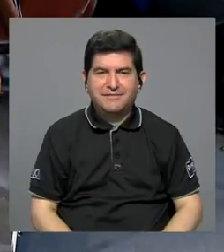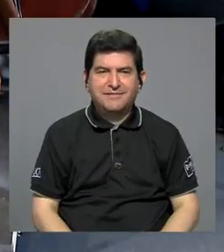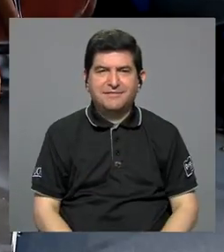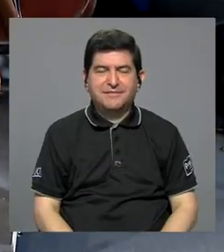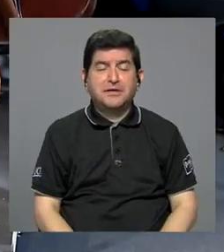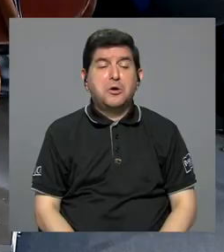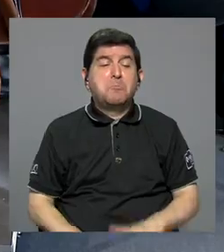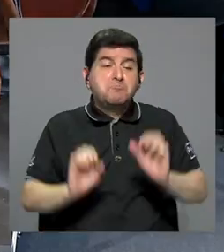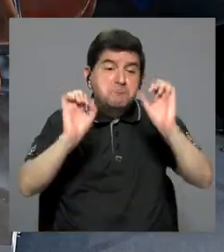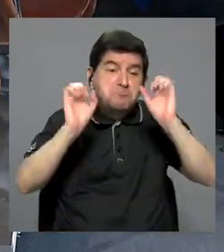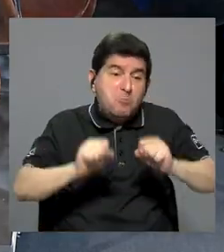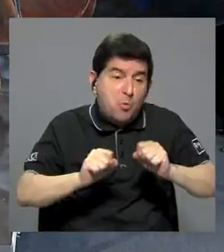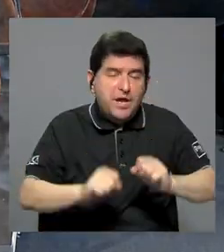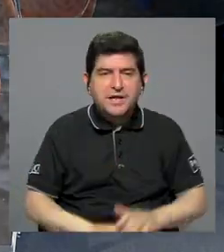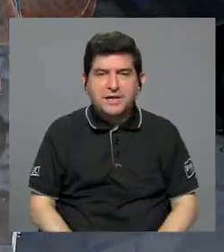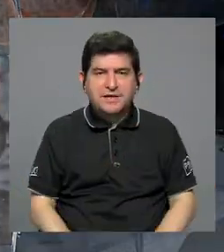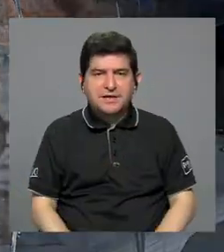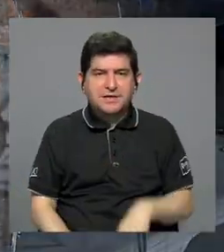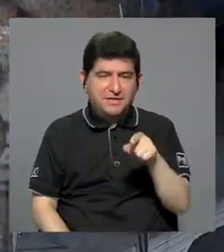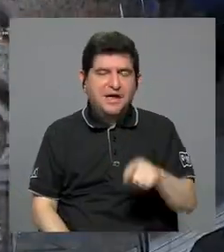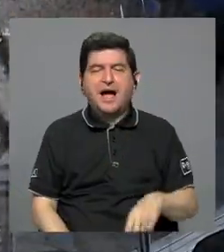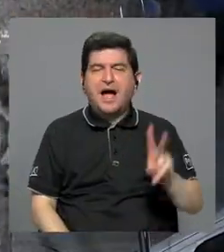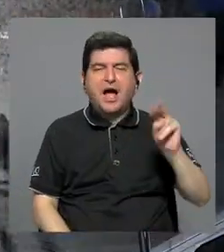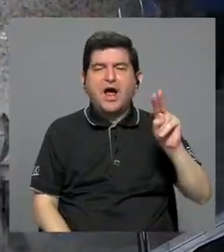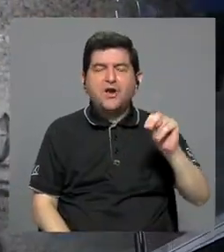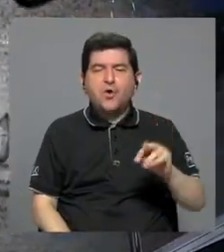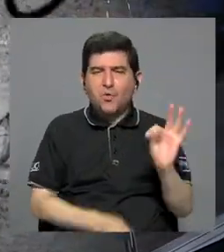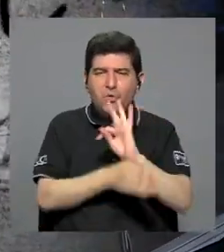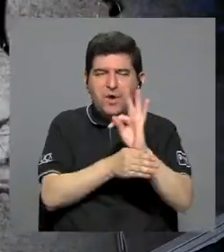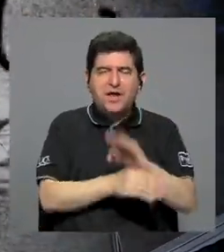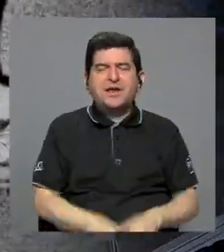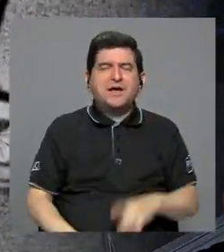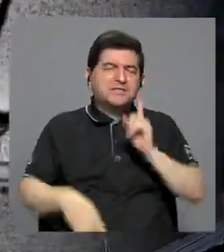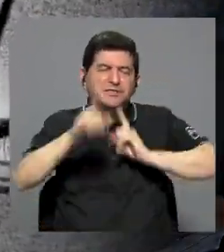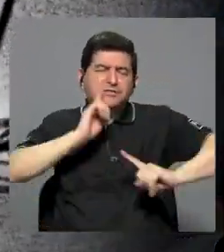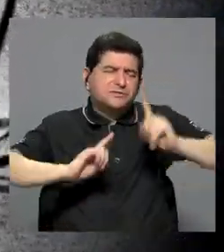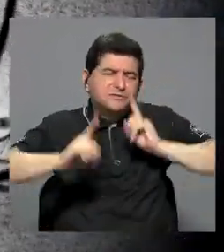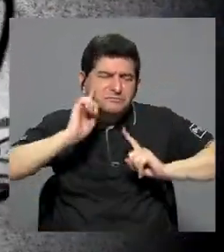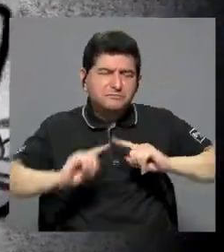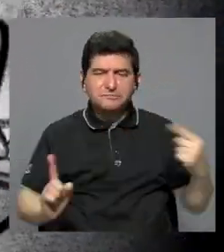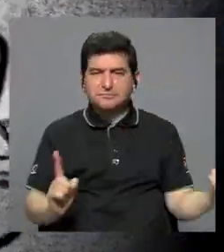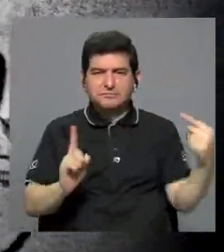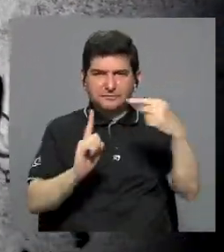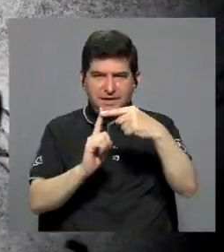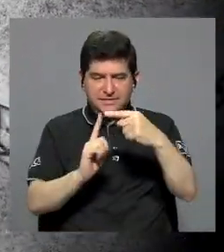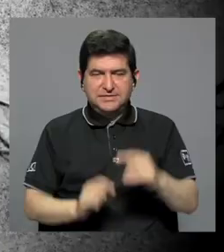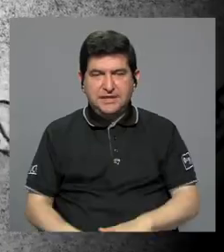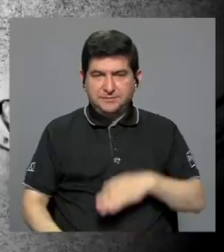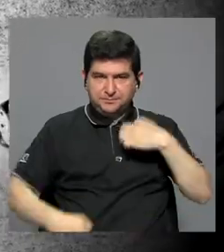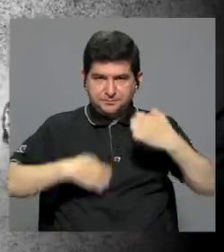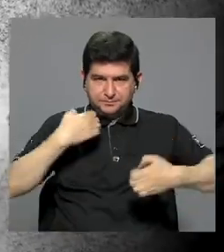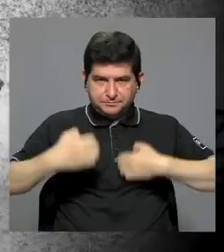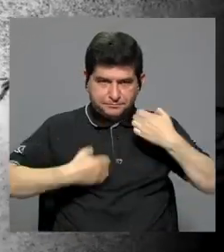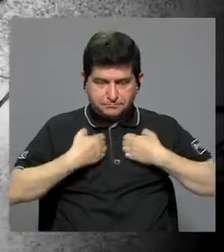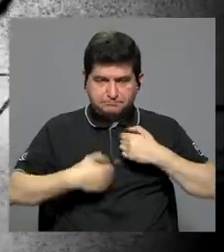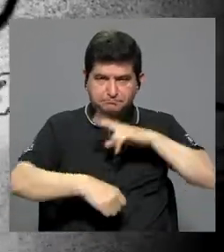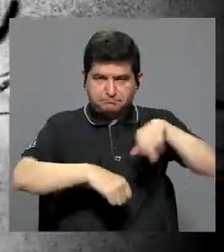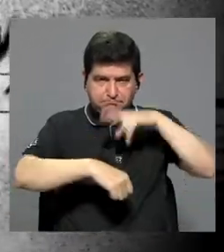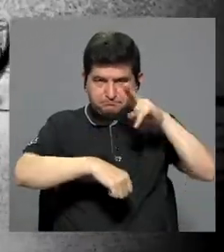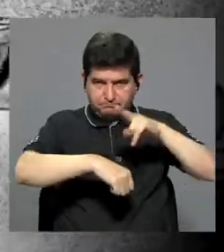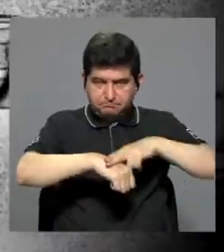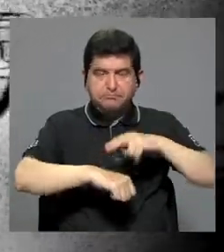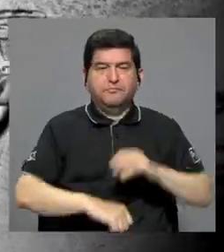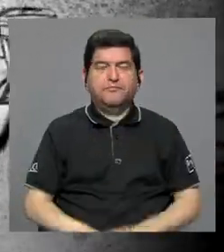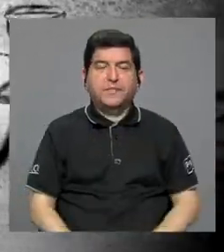donde puede haber desde el drama de las telenovelas y los llantos, ¿verdad?, sin fin, a la emoción con la que generalmente